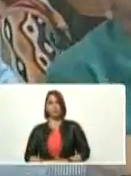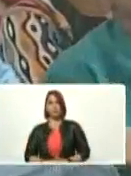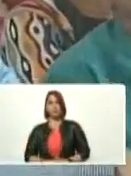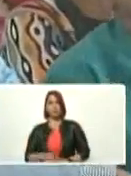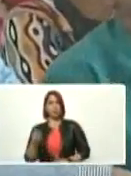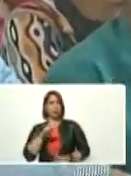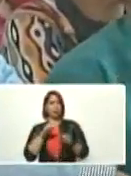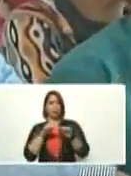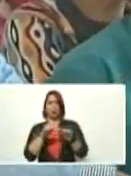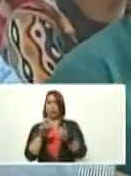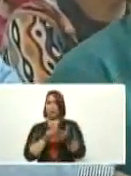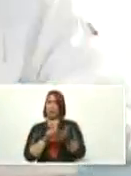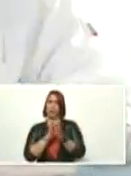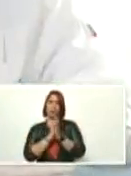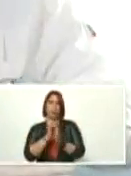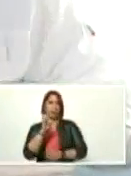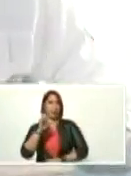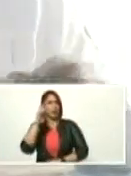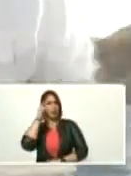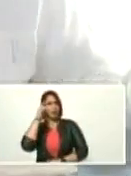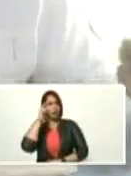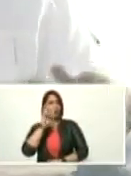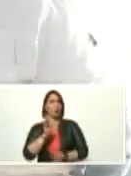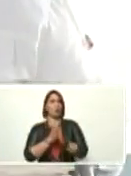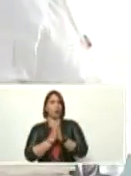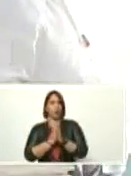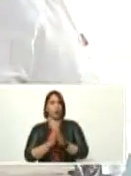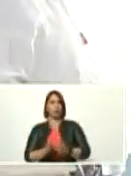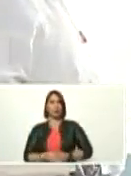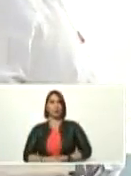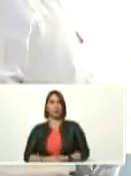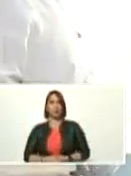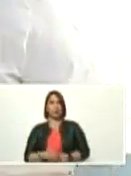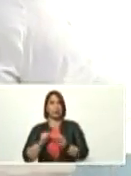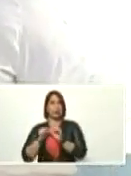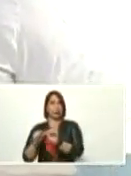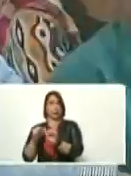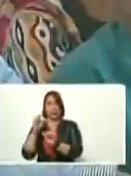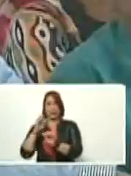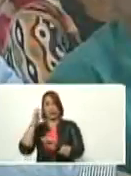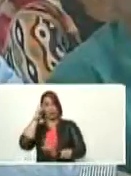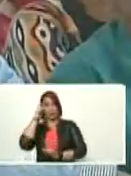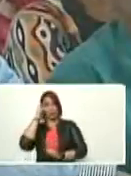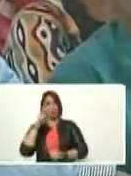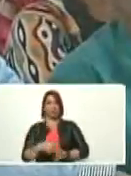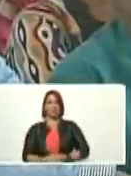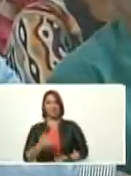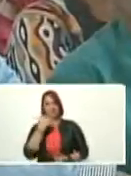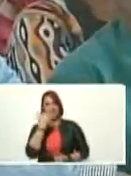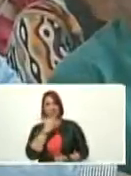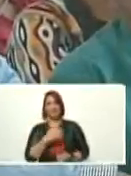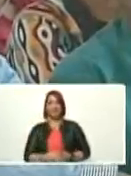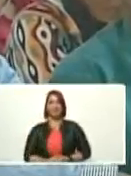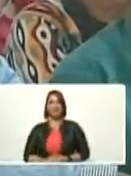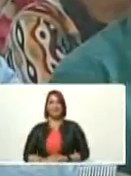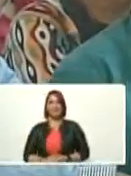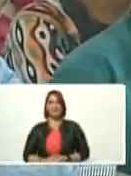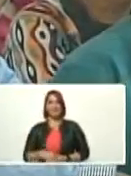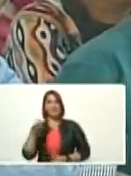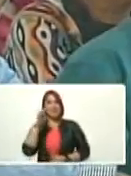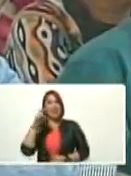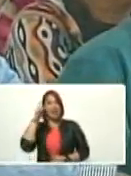quedes con los libros, Ernesto. Recógelos aquí, porque se los queda Ernesto. Y Ernesto me